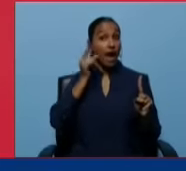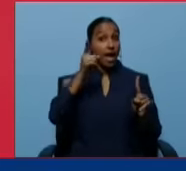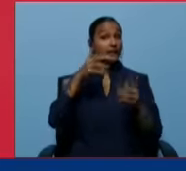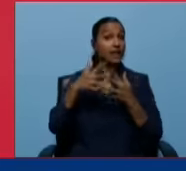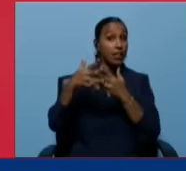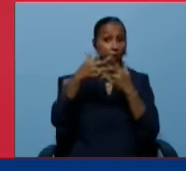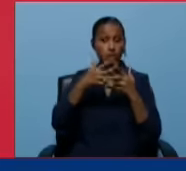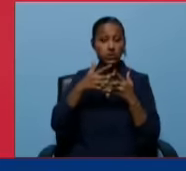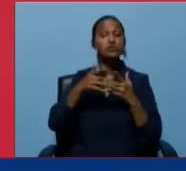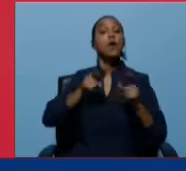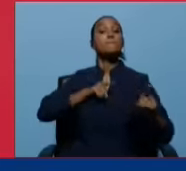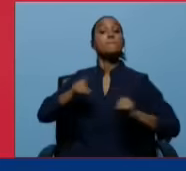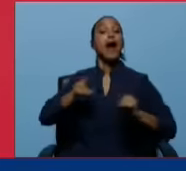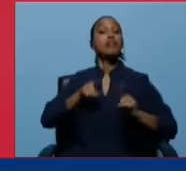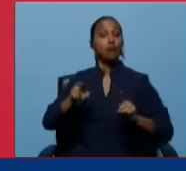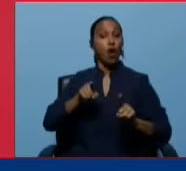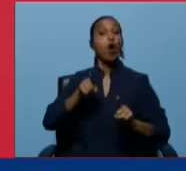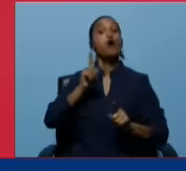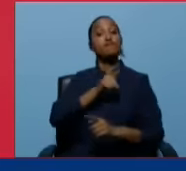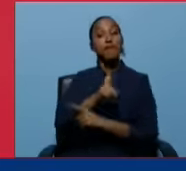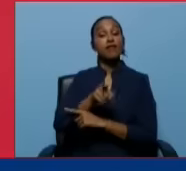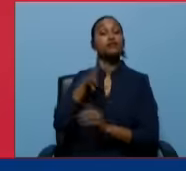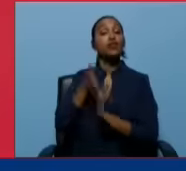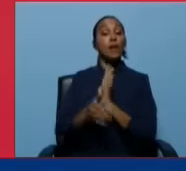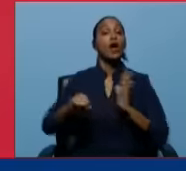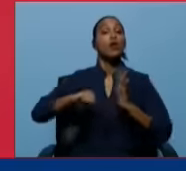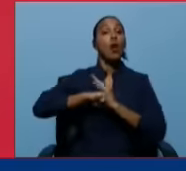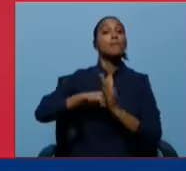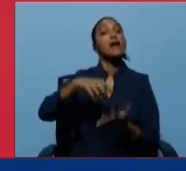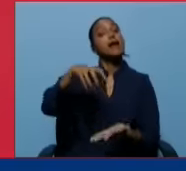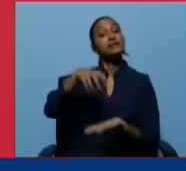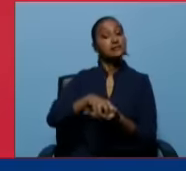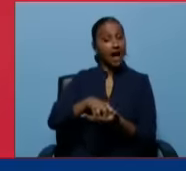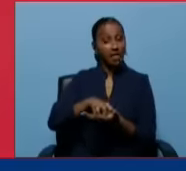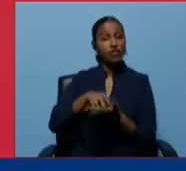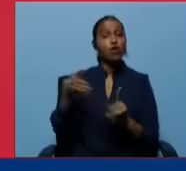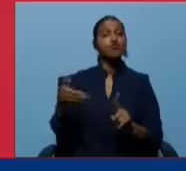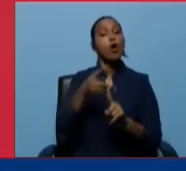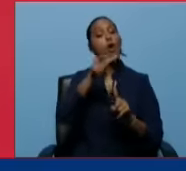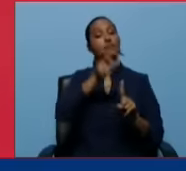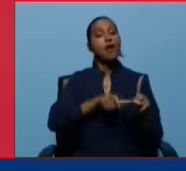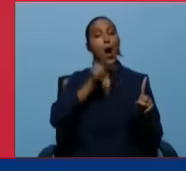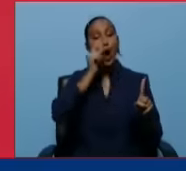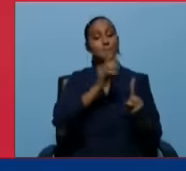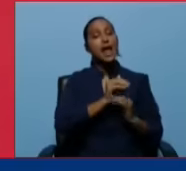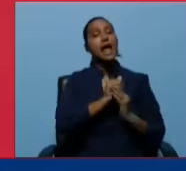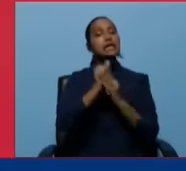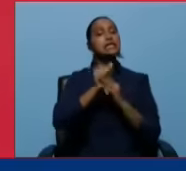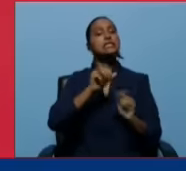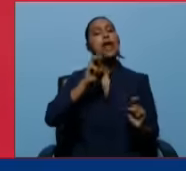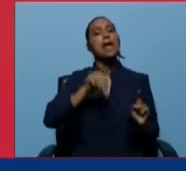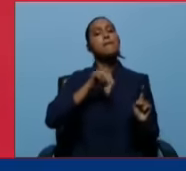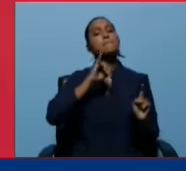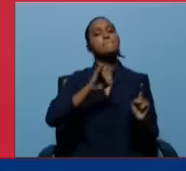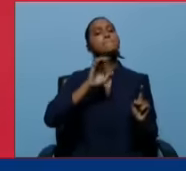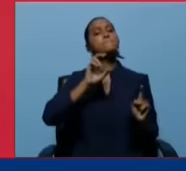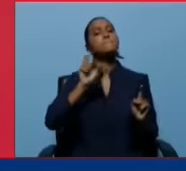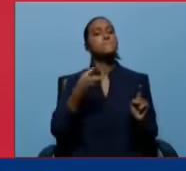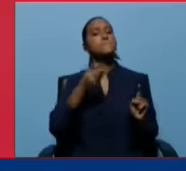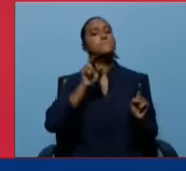en Honduras contra ese gran líder, Mel Zelaya. Y bueno, todo lo que aprendí de